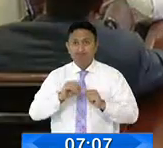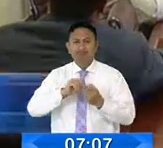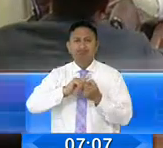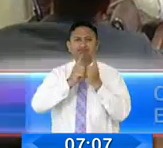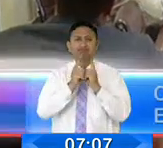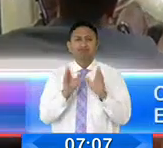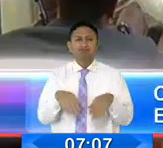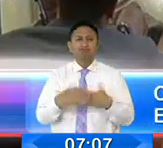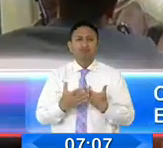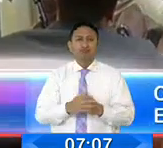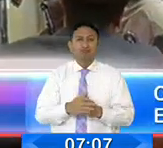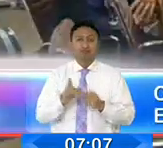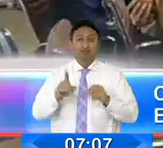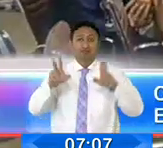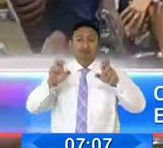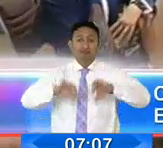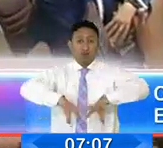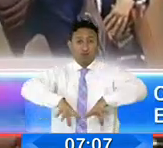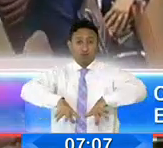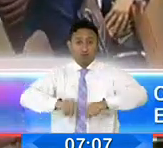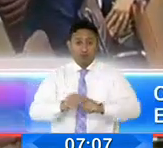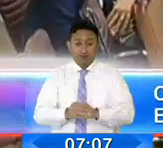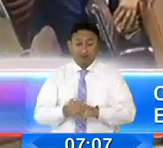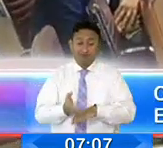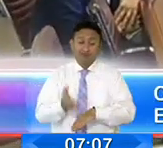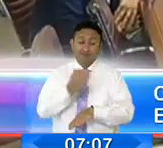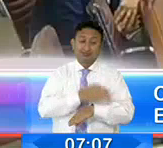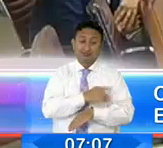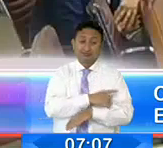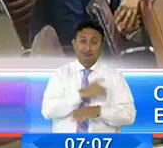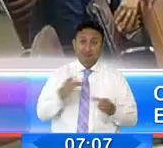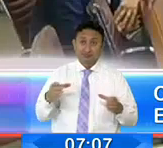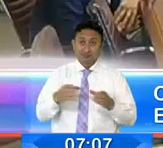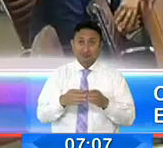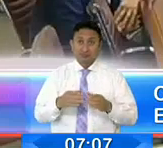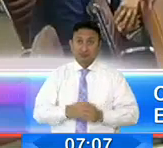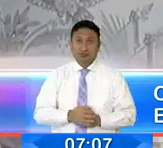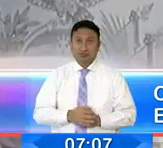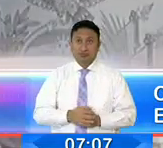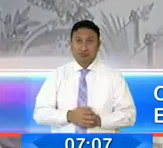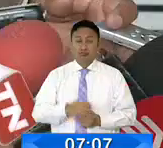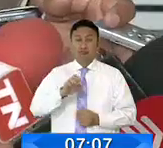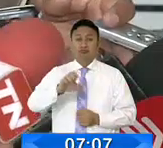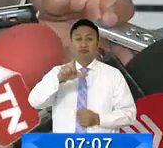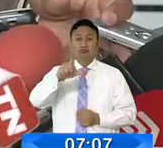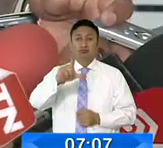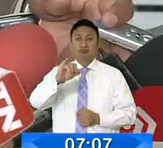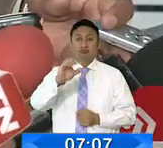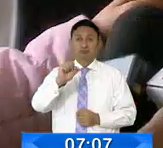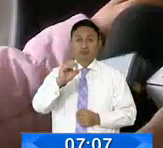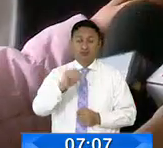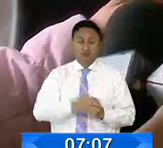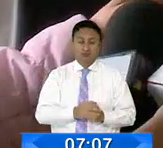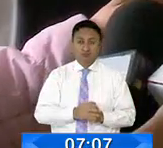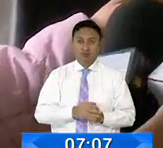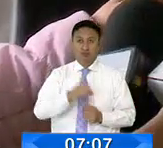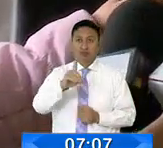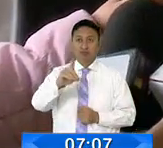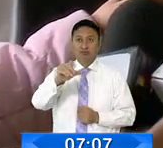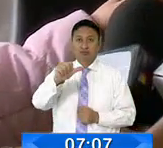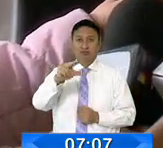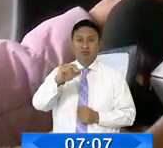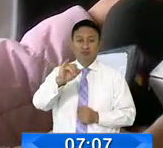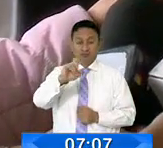de los escándalos de corrupción que salpicaron a antiguos miembros de esta mesa legislativa, como Elisa Suero, Daniel Mendoza y Karina Arteaga, los